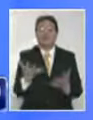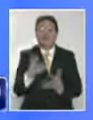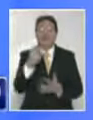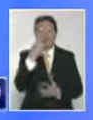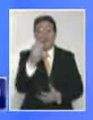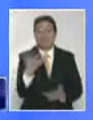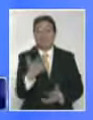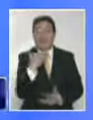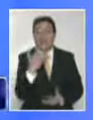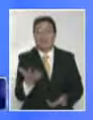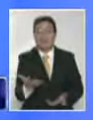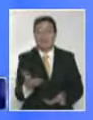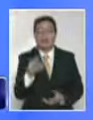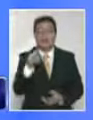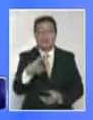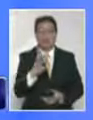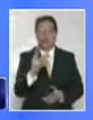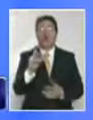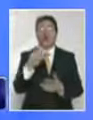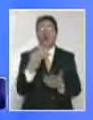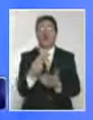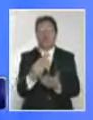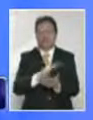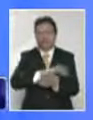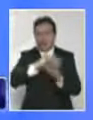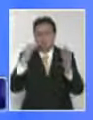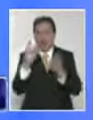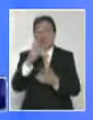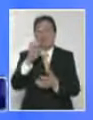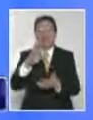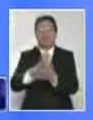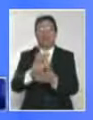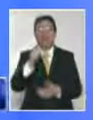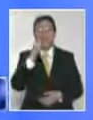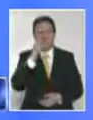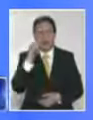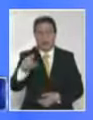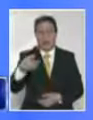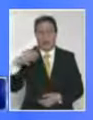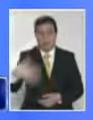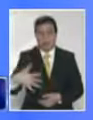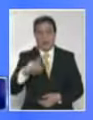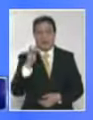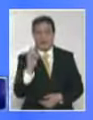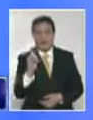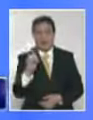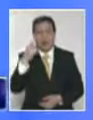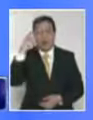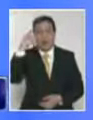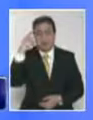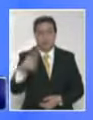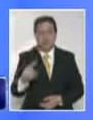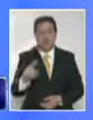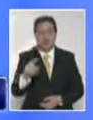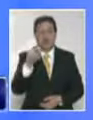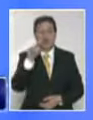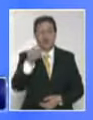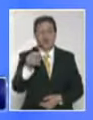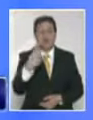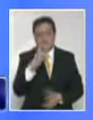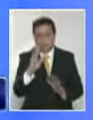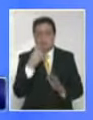que él estaba preocupado del bienestar del país. Que el tema de los derechos humanos era un tema que importaba, naturalmente, pero no era... mira, hay una